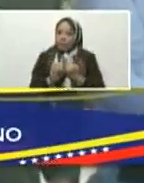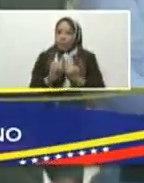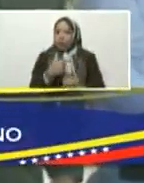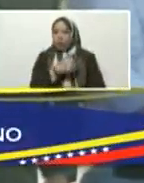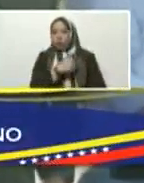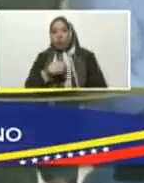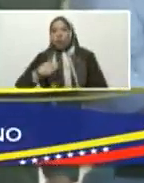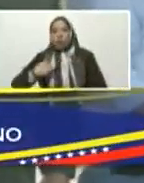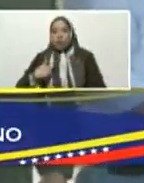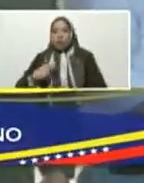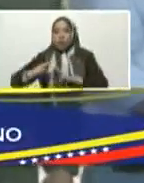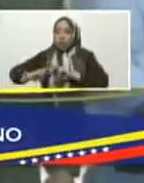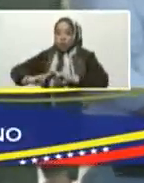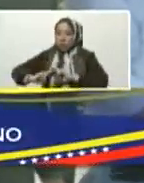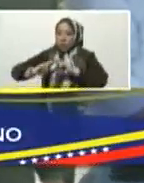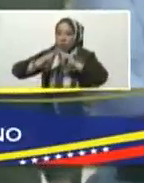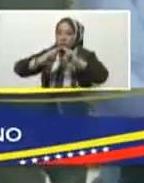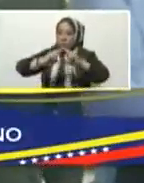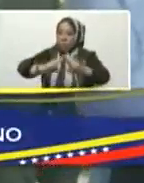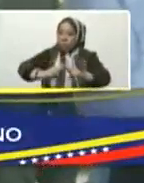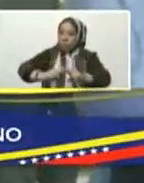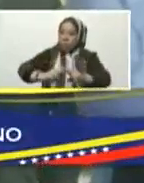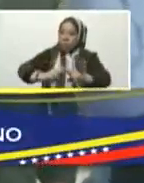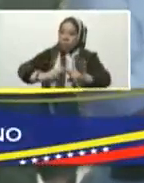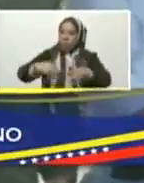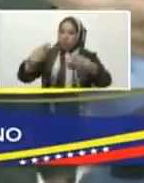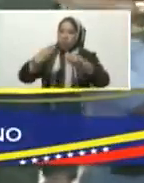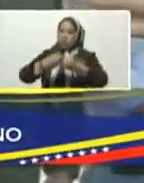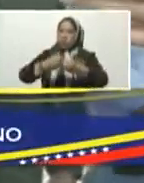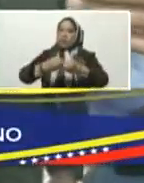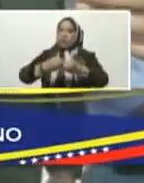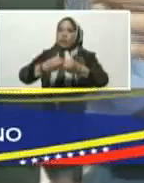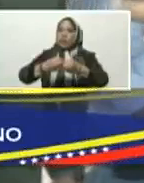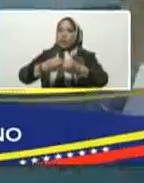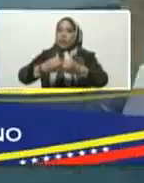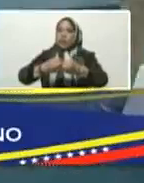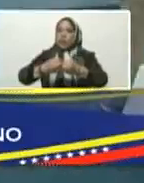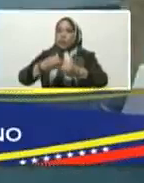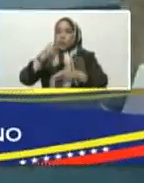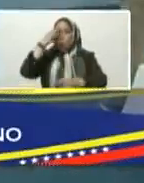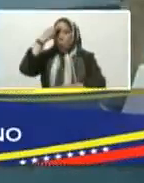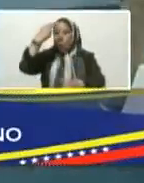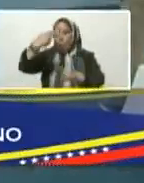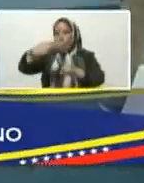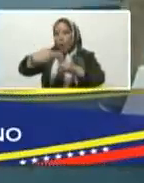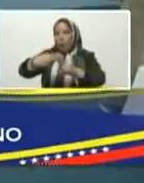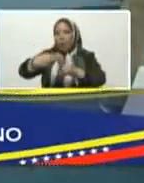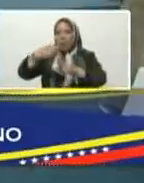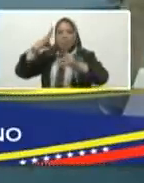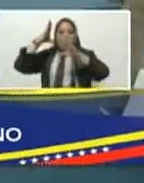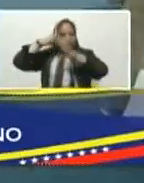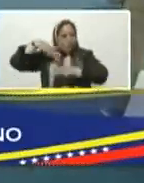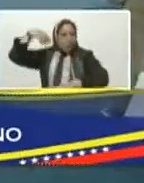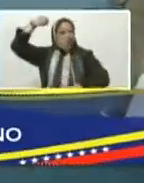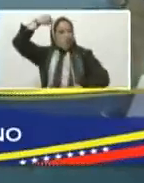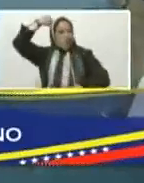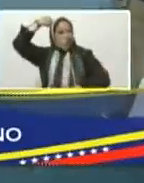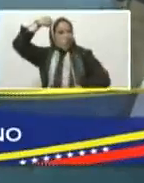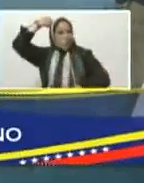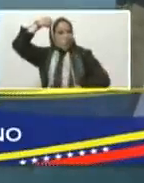quiero entregar la condecoración Francisco de Miranda